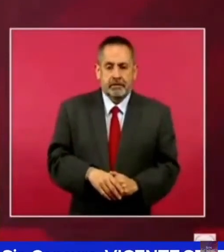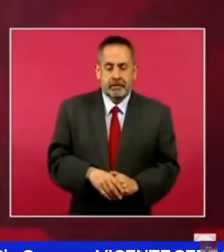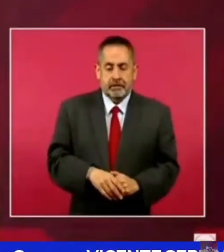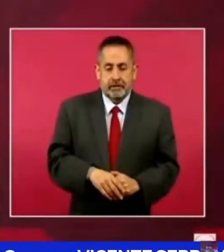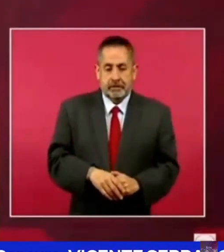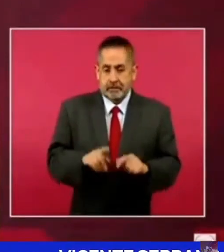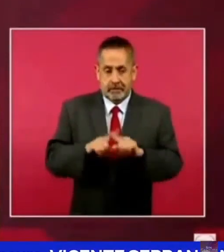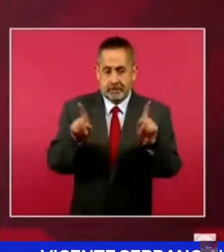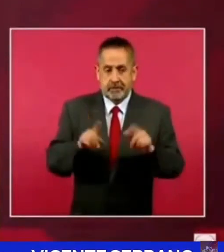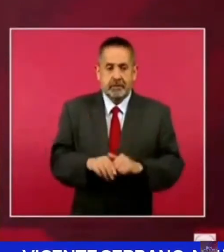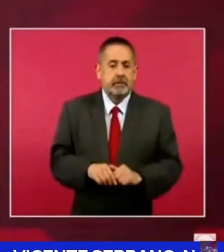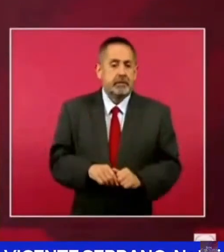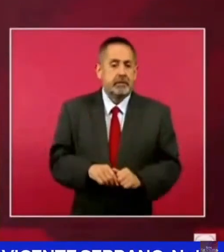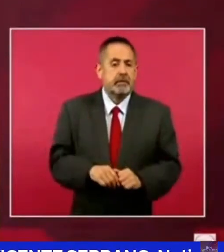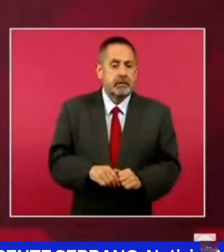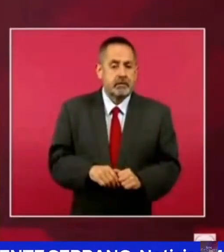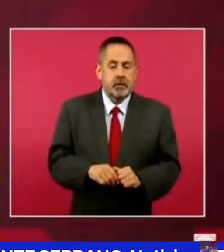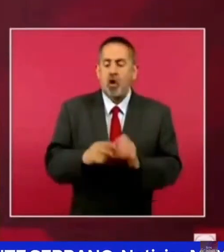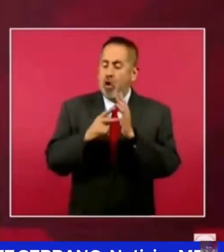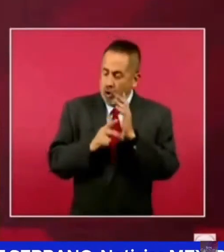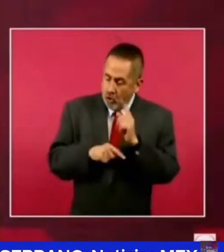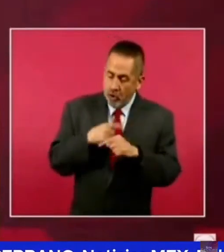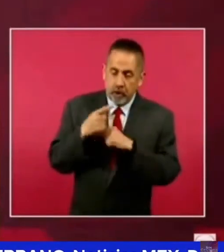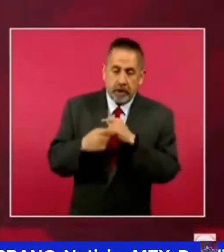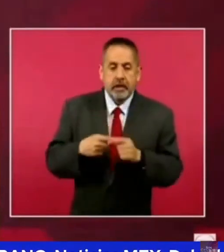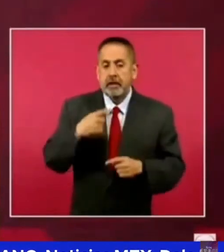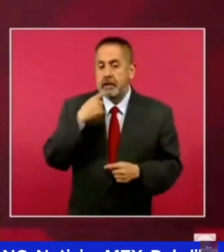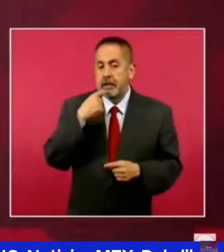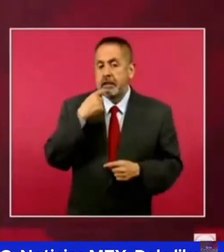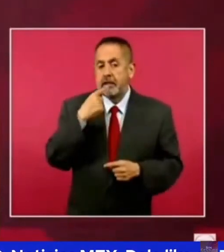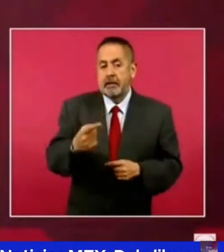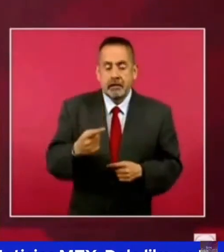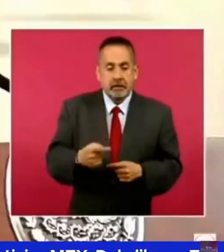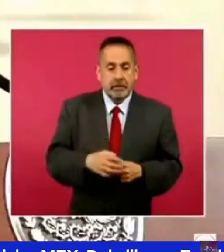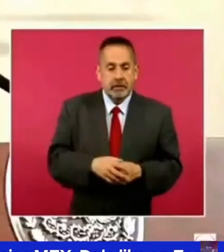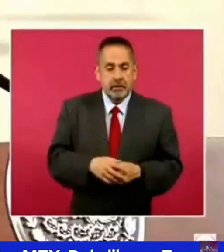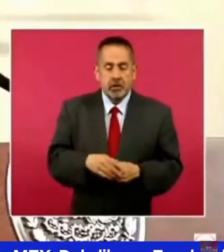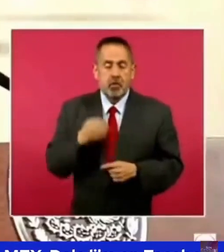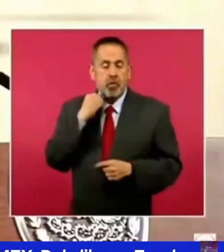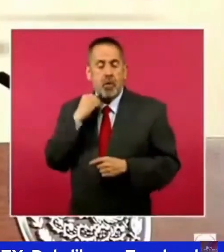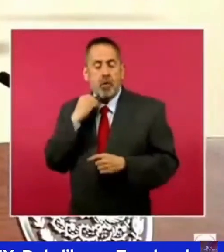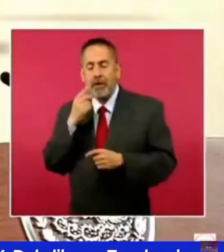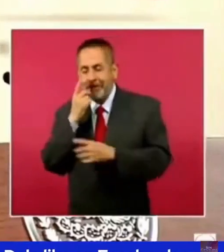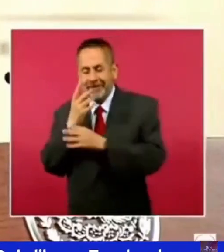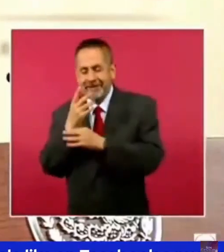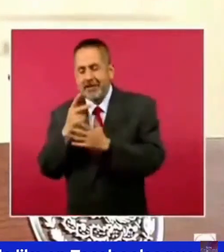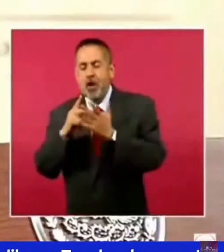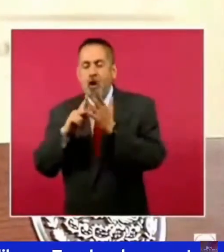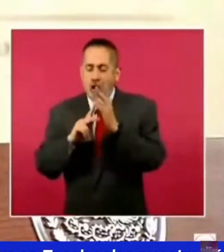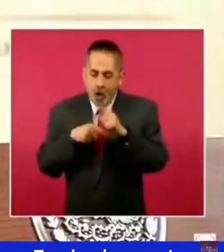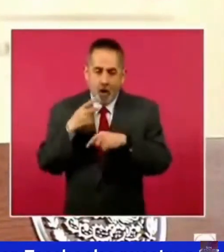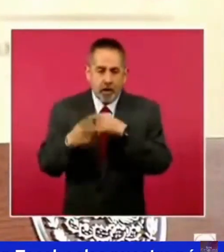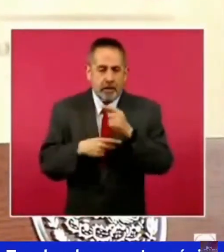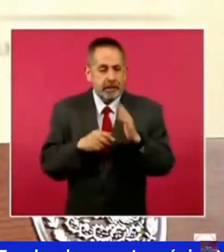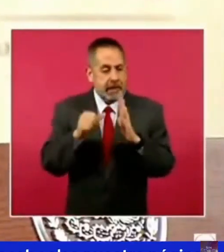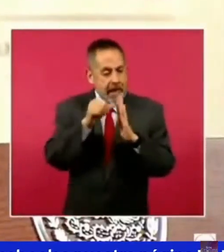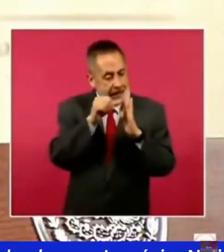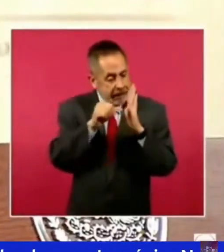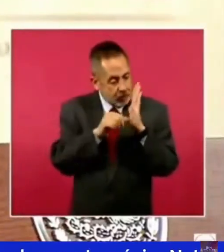Entonces, voy de nuevo, como dirían los abogados, a leerte el